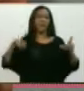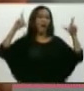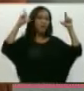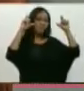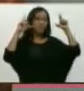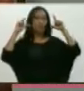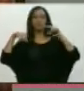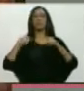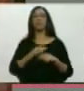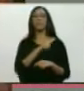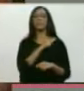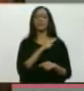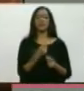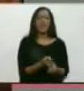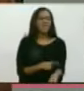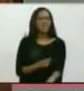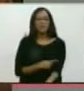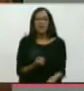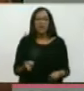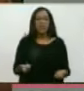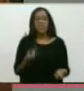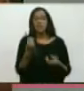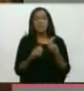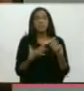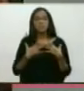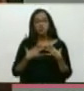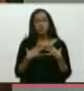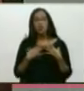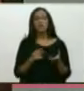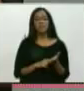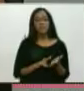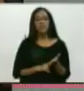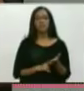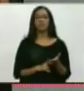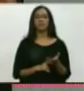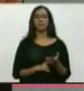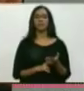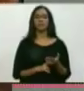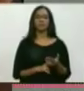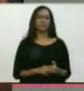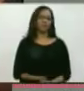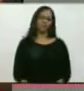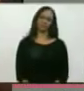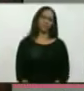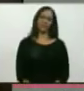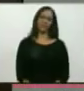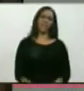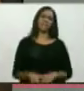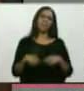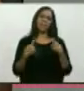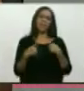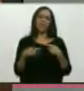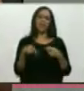en España. Pasillo. Hermano, eso es como si yo, ¿verdad? Me pongo y, bueno, el más popular de este programa. Cabeza de mango. El